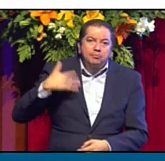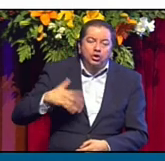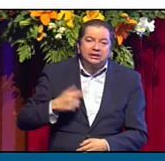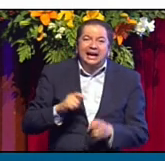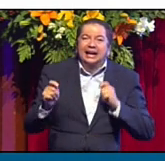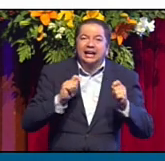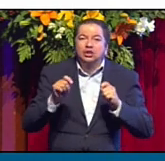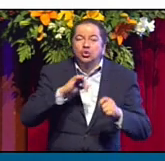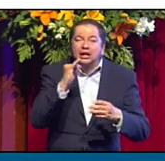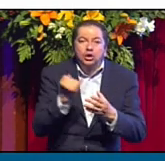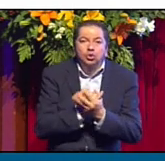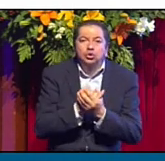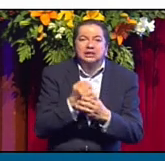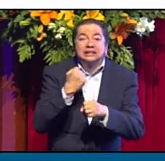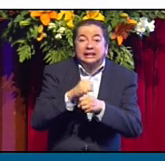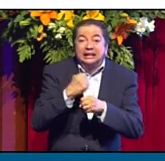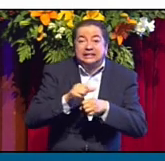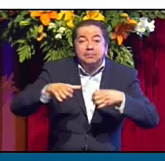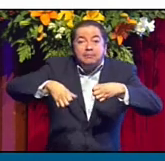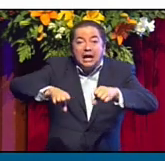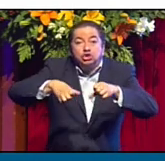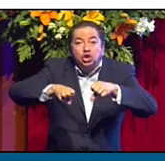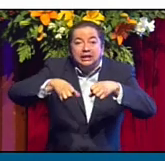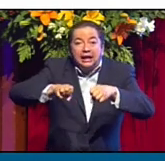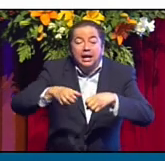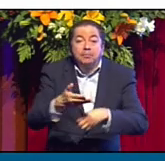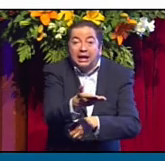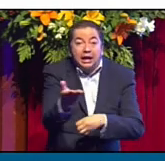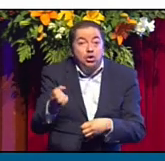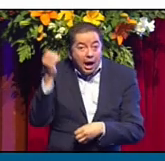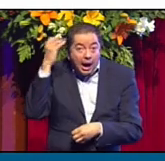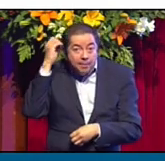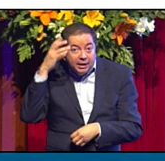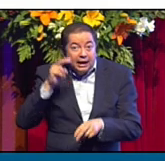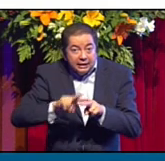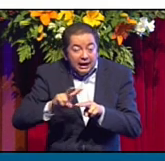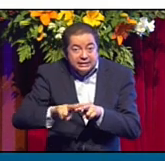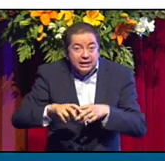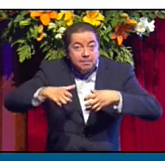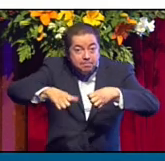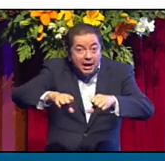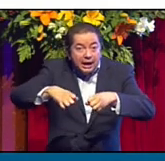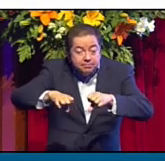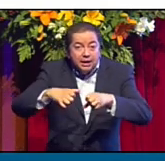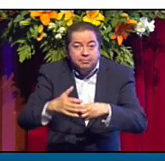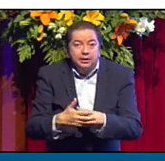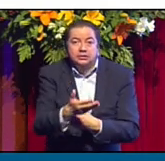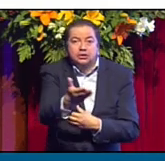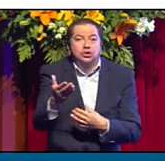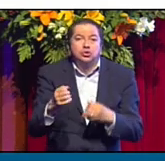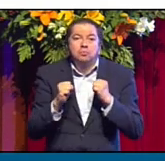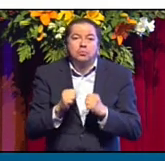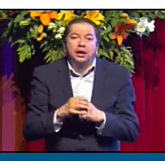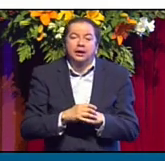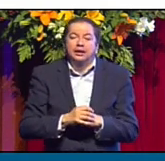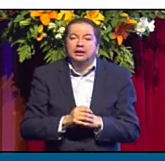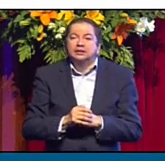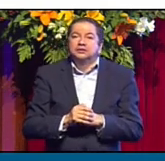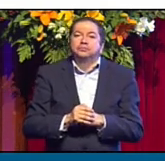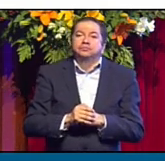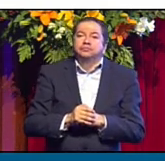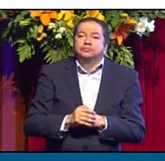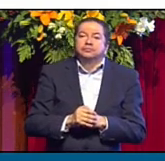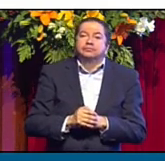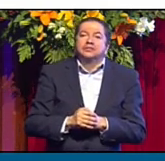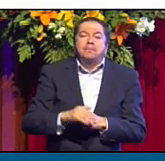inclusiva, talleres de masoterapia, ¿para qué? Para que ellos aprendan a hacer el taller de masoterapia y ellos puedan brindar efectivamente